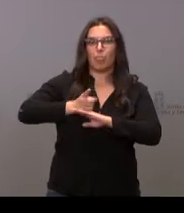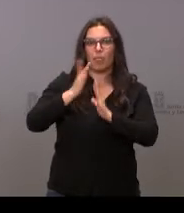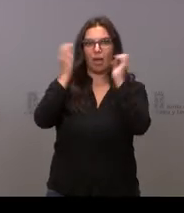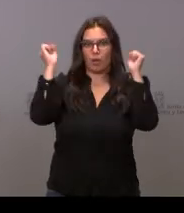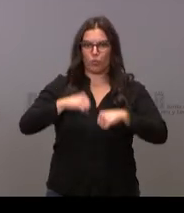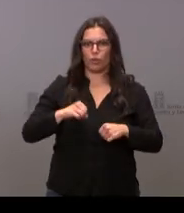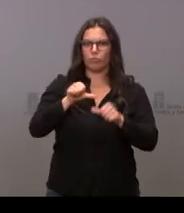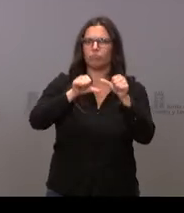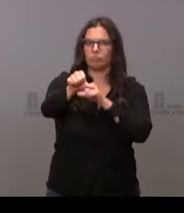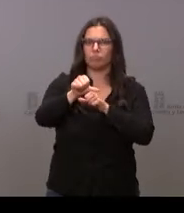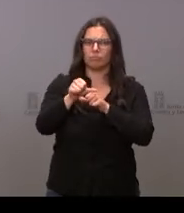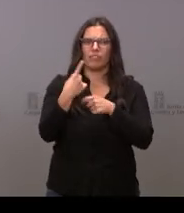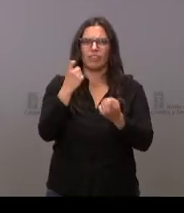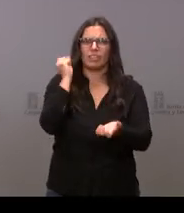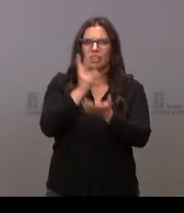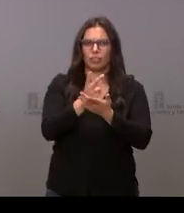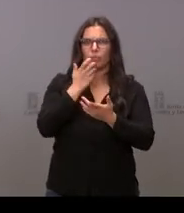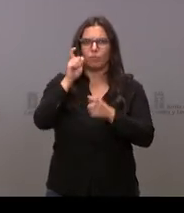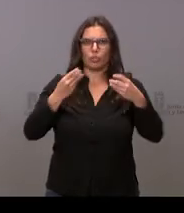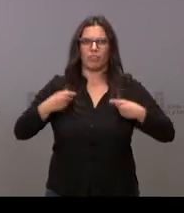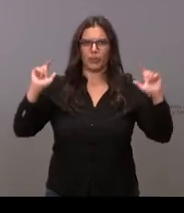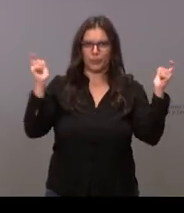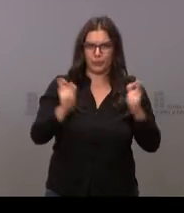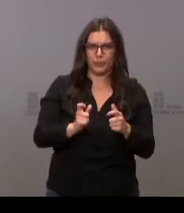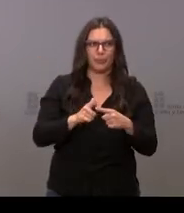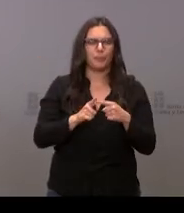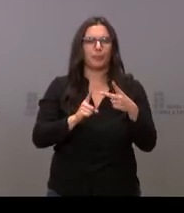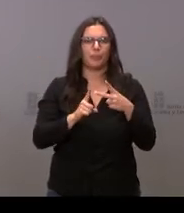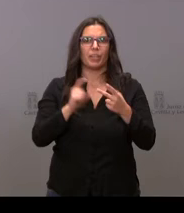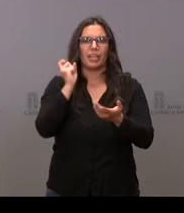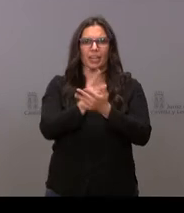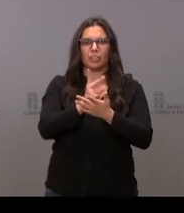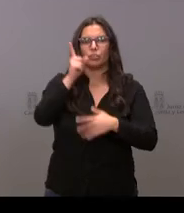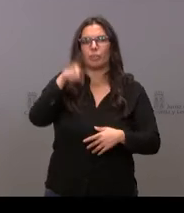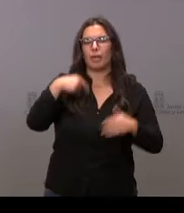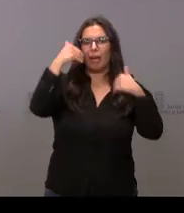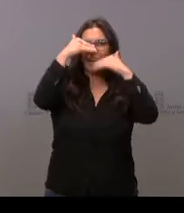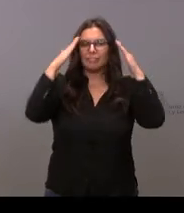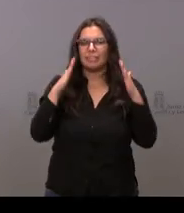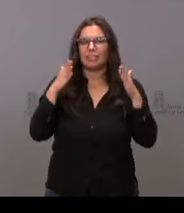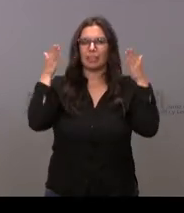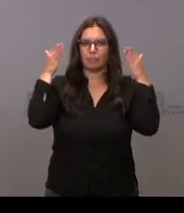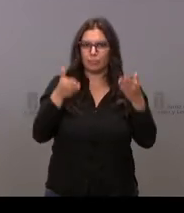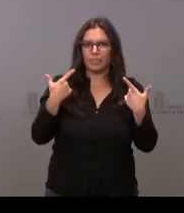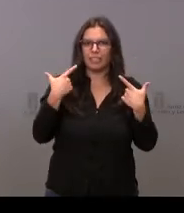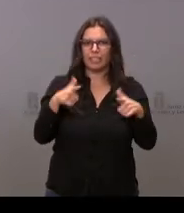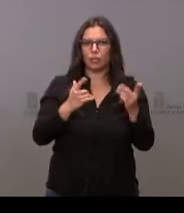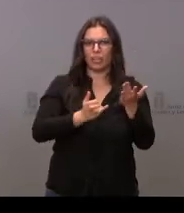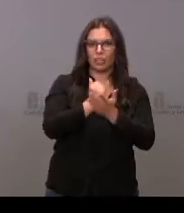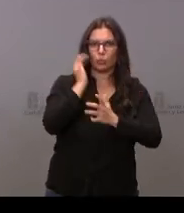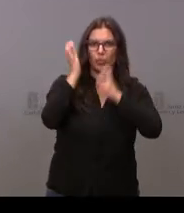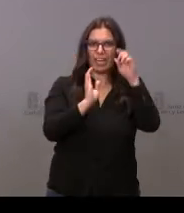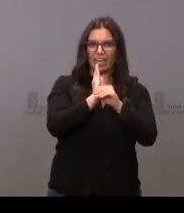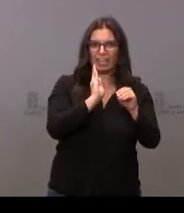retos por delante tenemos el reto de la despoblación tenemos el reto de atender atender al sector primario se hace